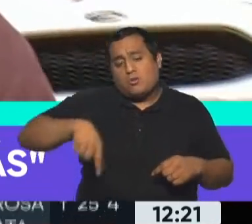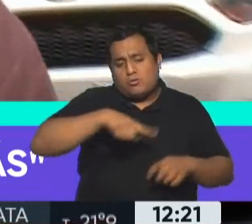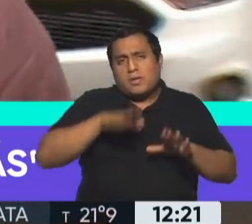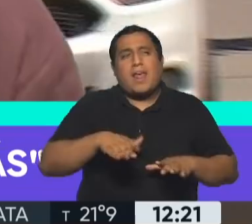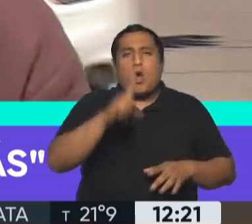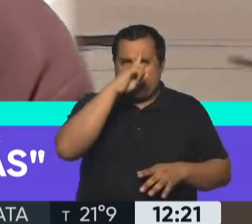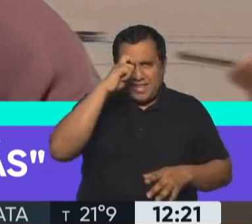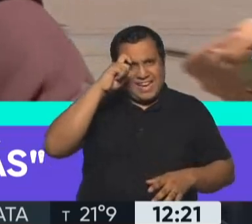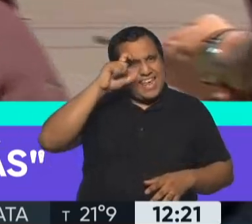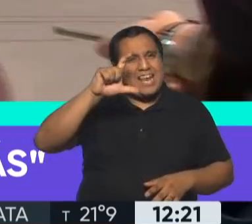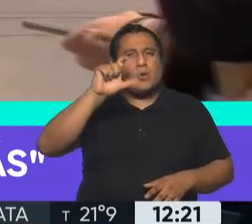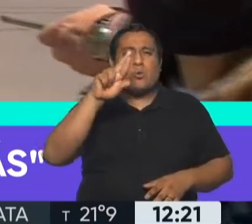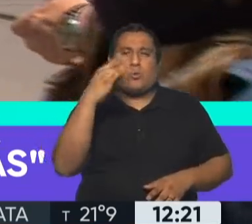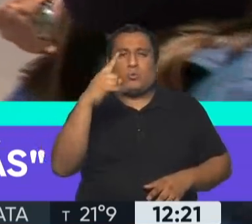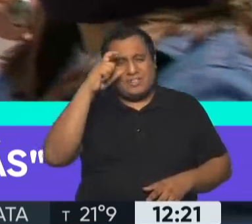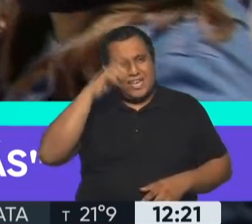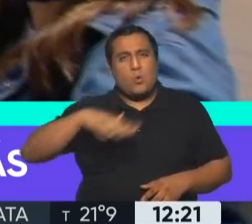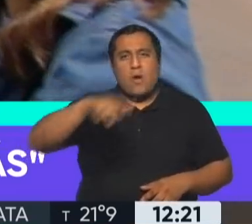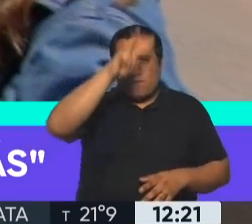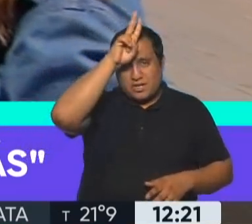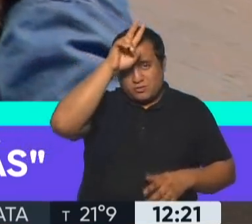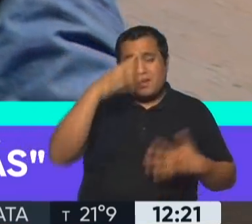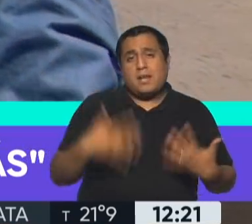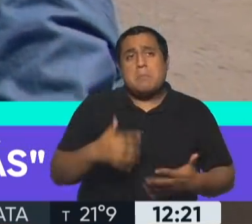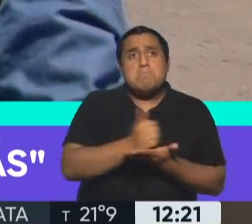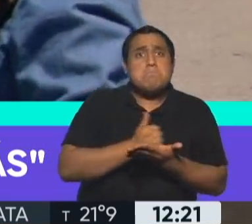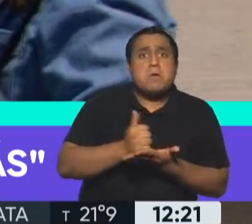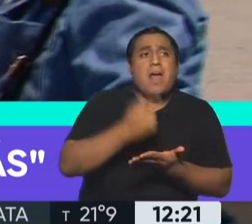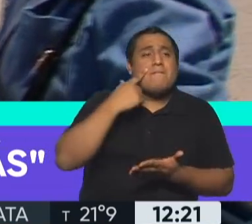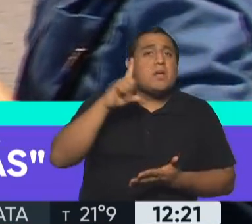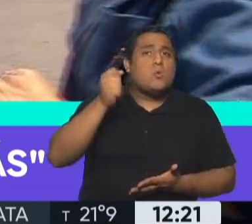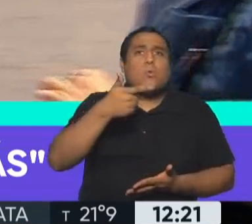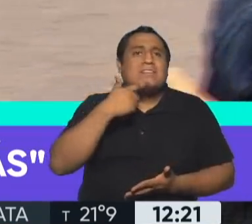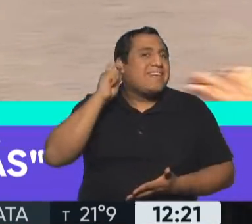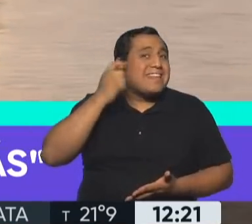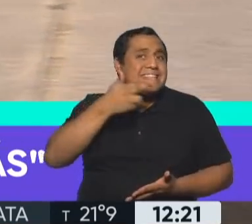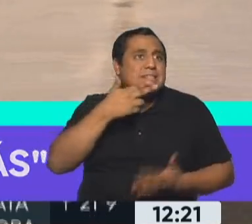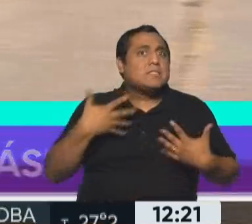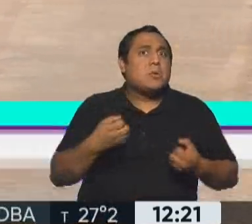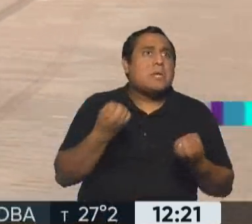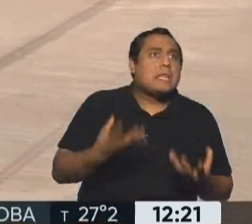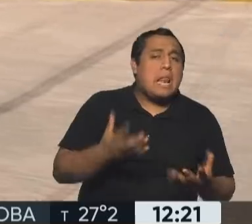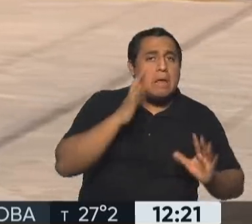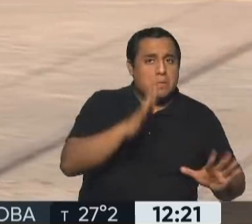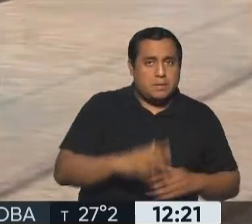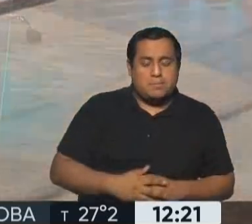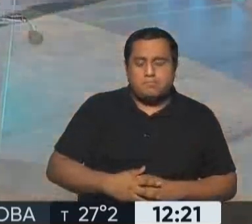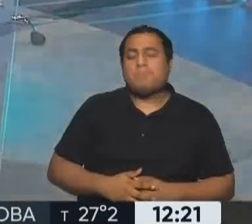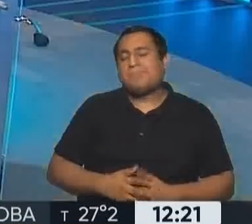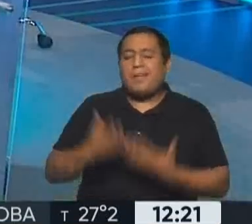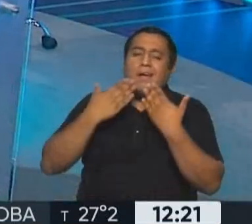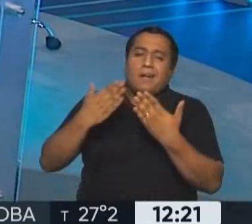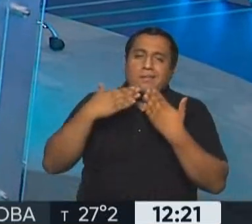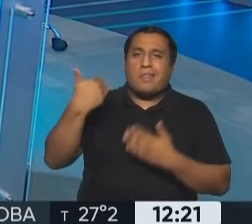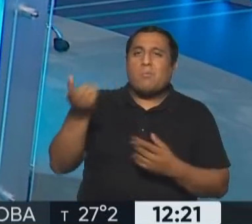Cruce, aquí en Florencio Varela, esperando qué pasa con la salud de Lucas de 17 años. Gracias, Alejandra. Por supuesto,